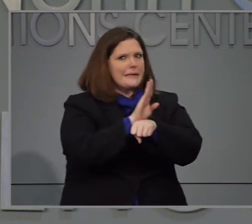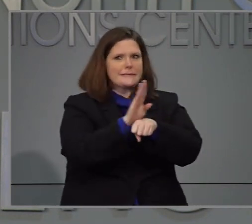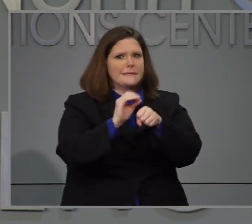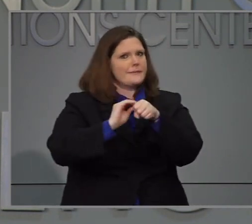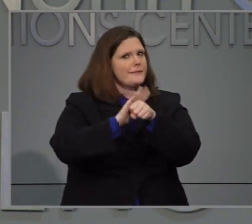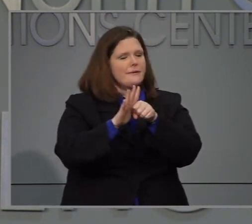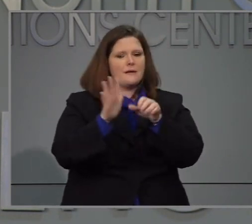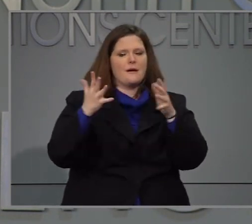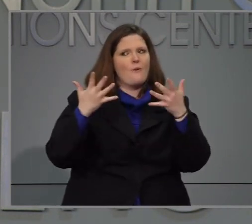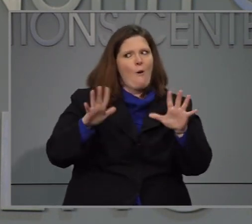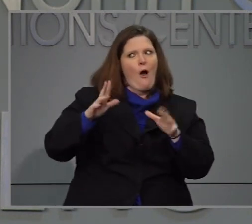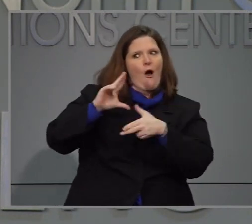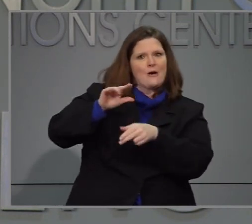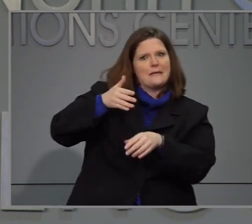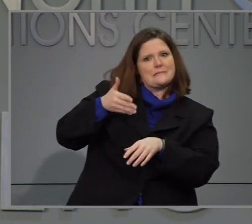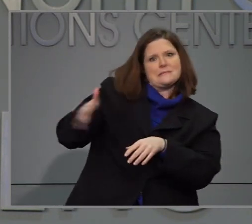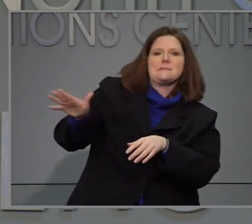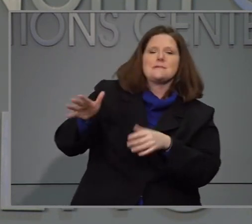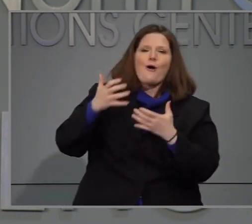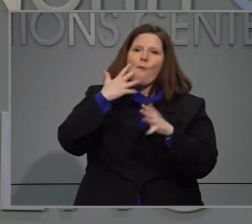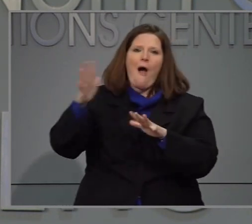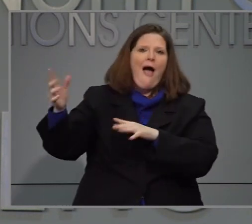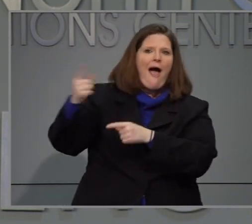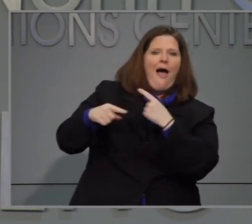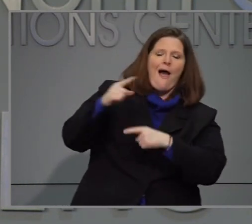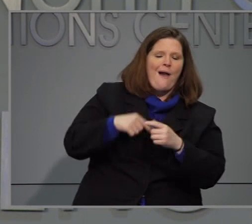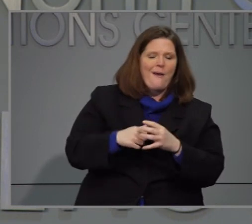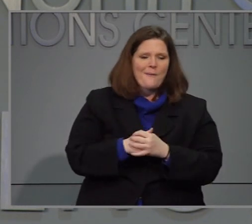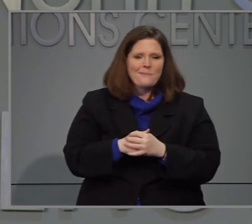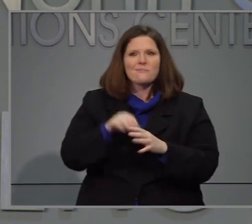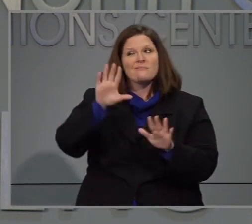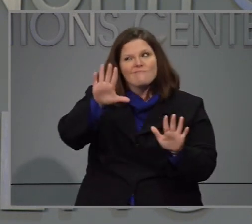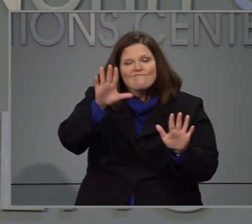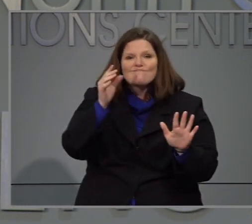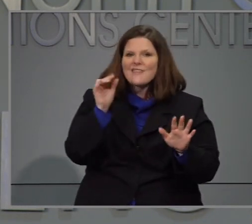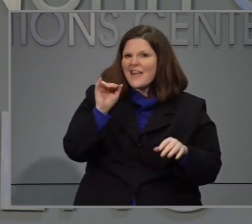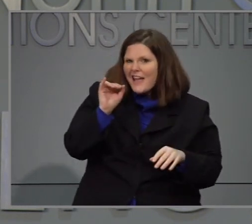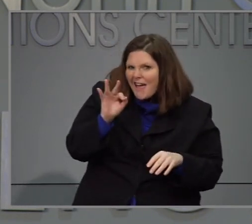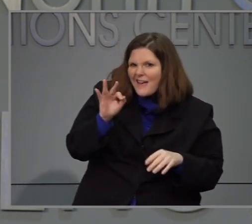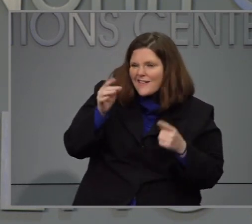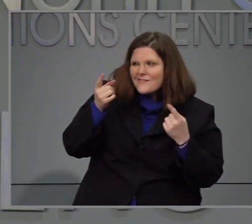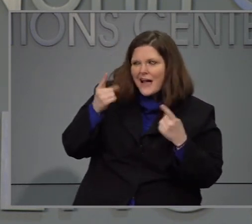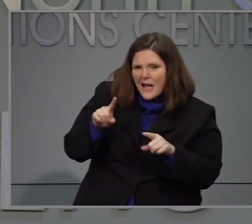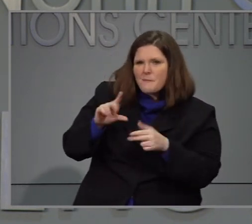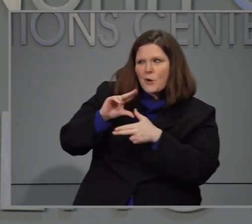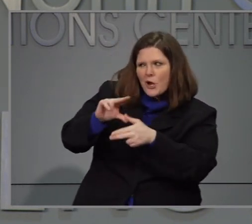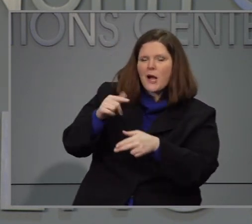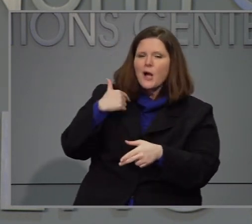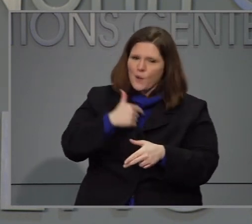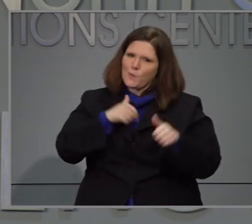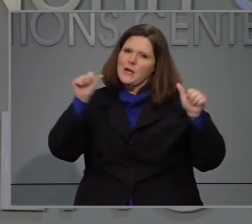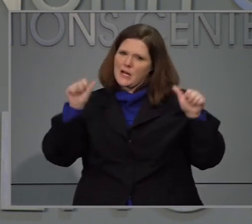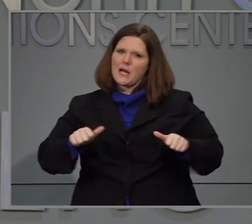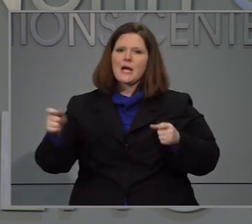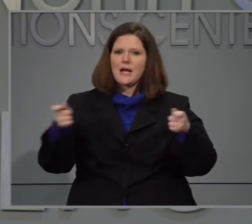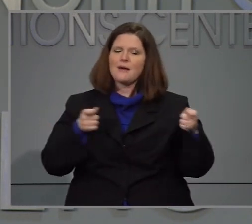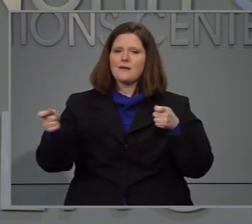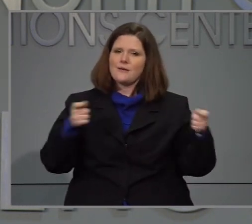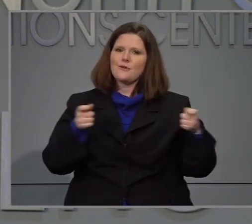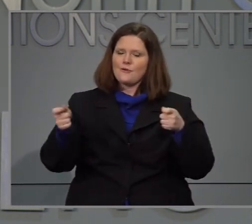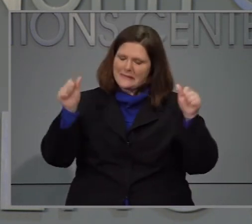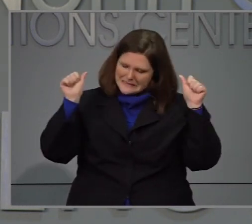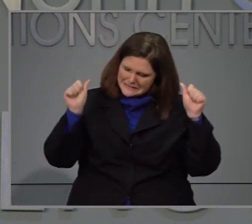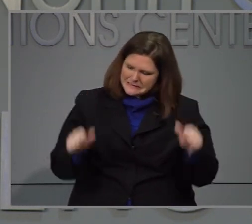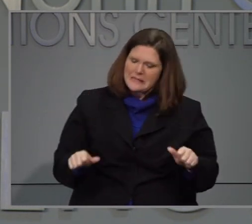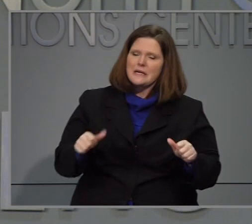estado y queremos que se permanezcan alejados, pero en caso de que venga un huracán estaremos listos